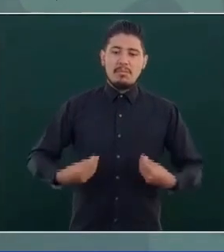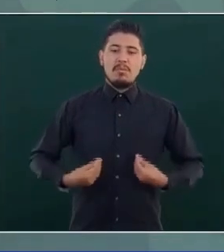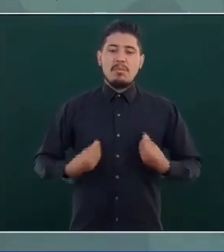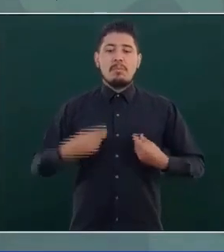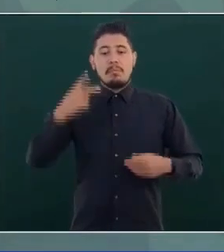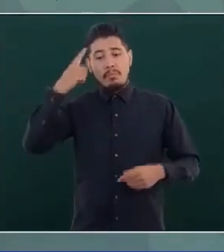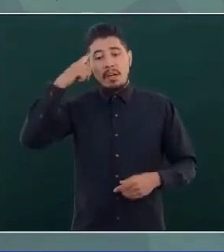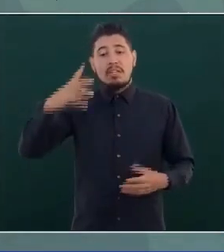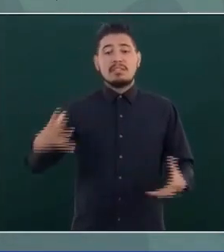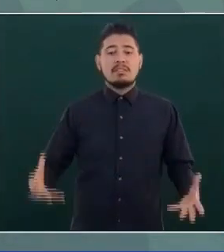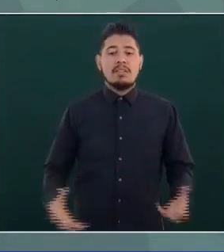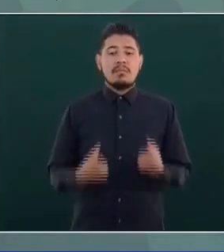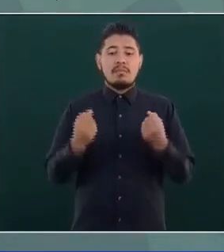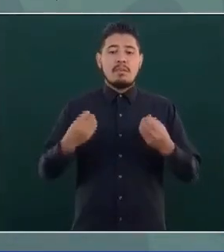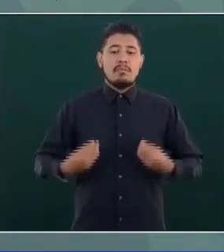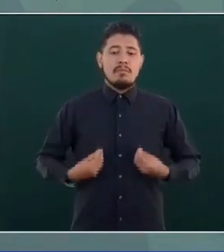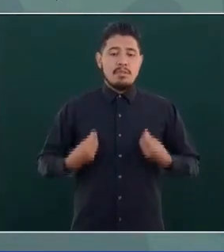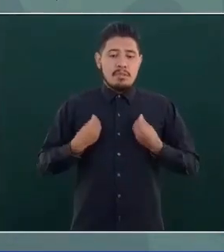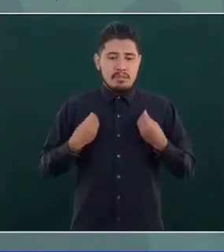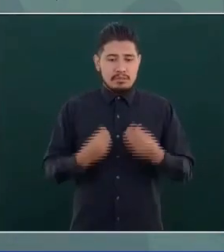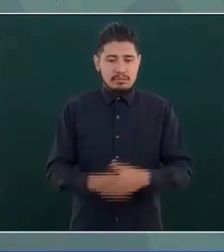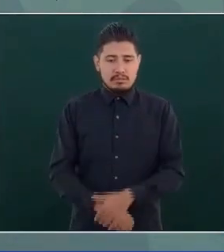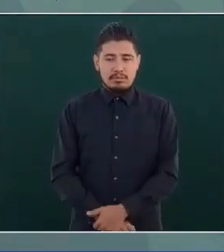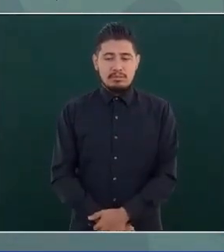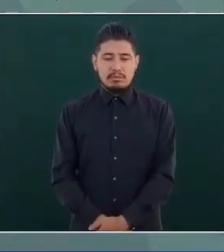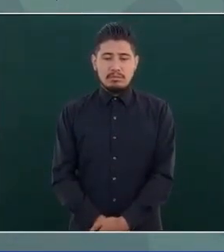para salvar vidas.